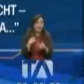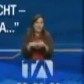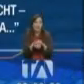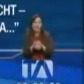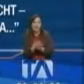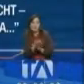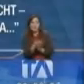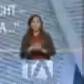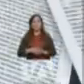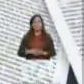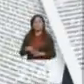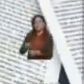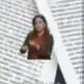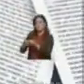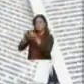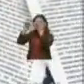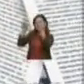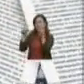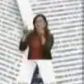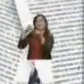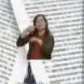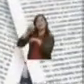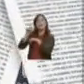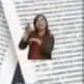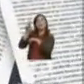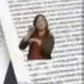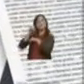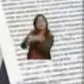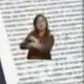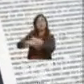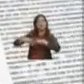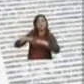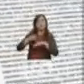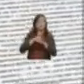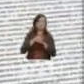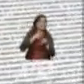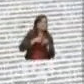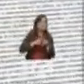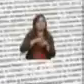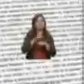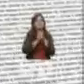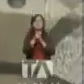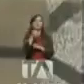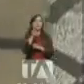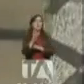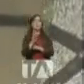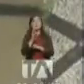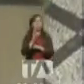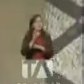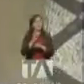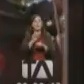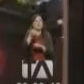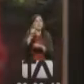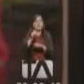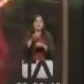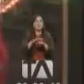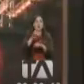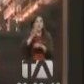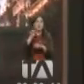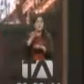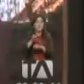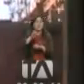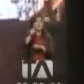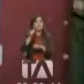de Hidropastaza. Hasta mediados del 2010, el proceso fue impulsado por la Fiscalía de Tungurahua y los jueces establecieron el grado